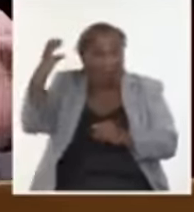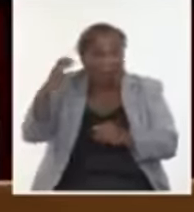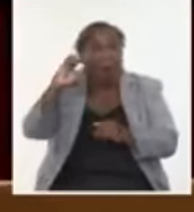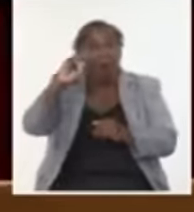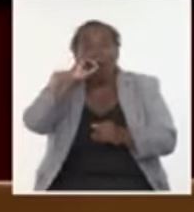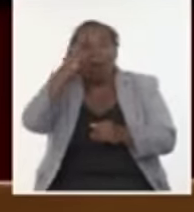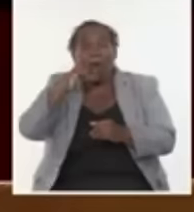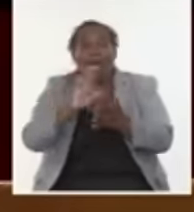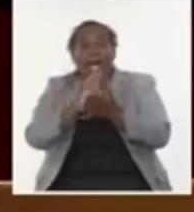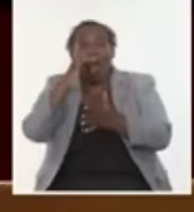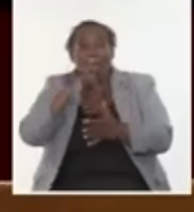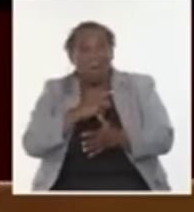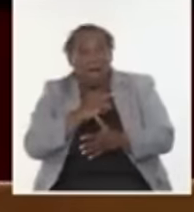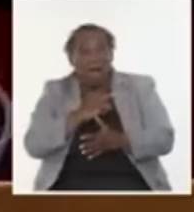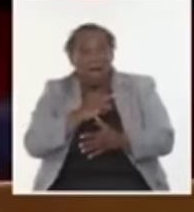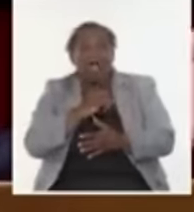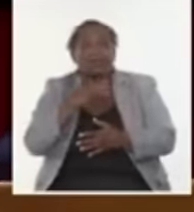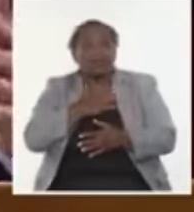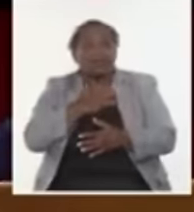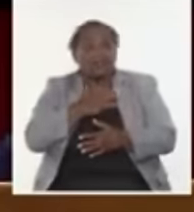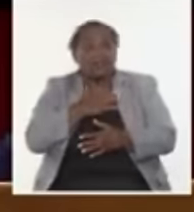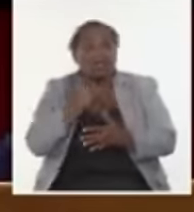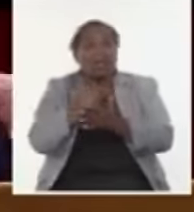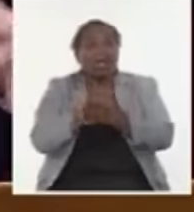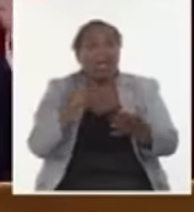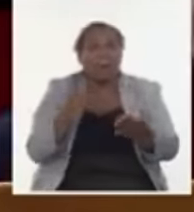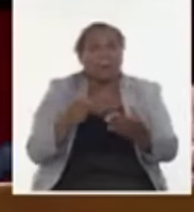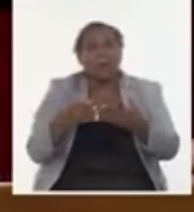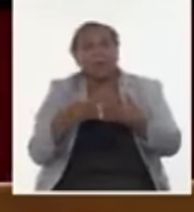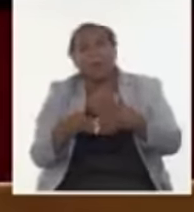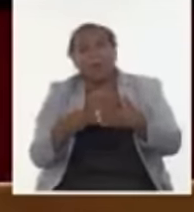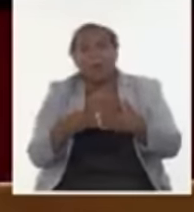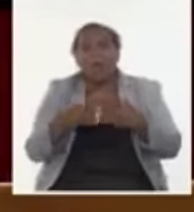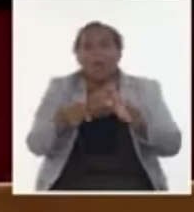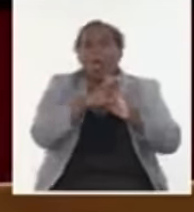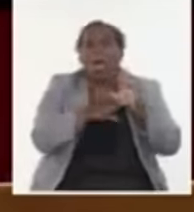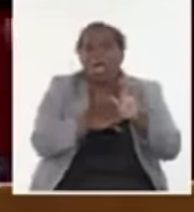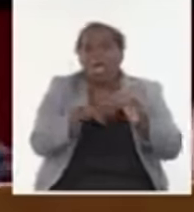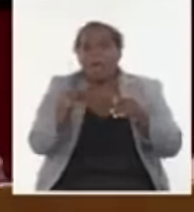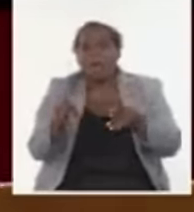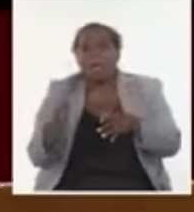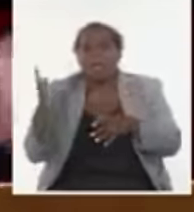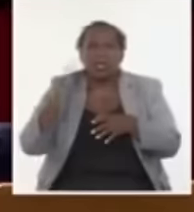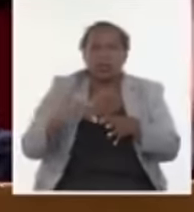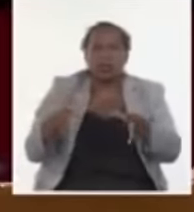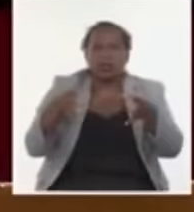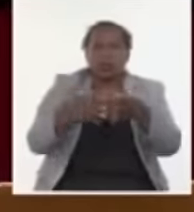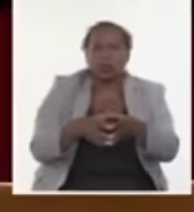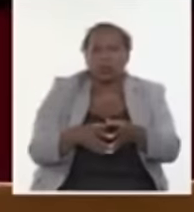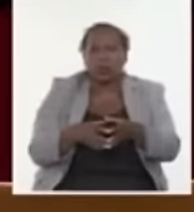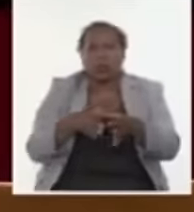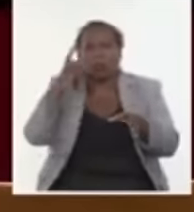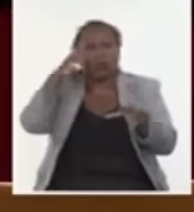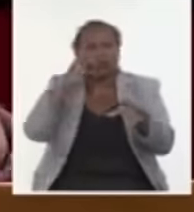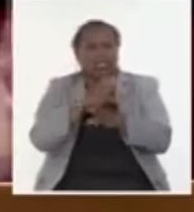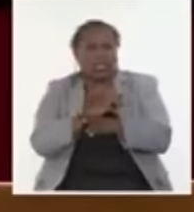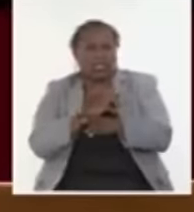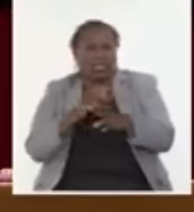dentro del límite de sus facultades ejecutivas, aprobó ciertas medidas para que vinieran grupos académicos,